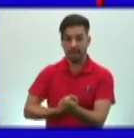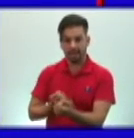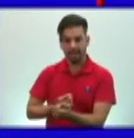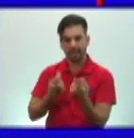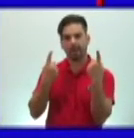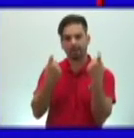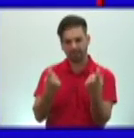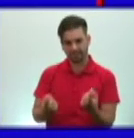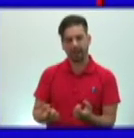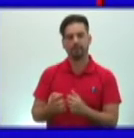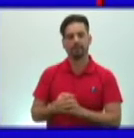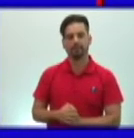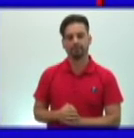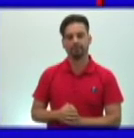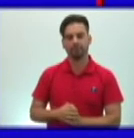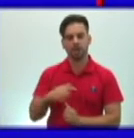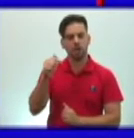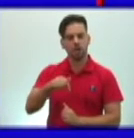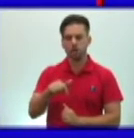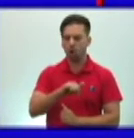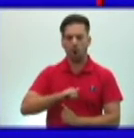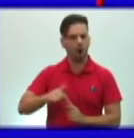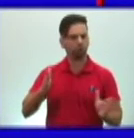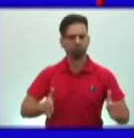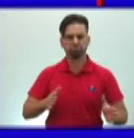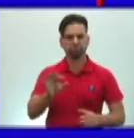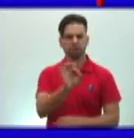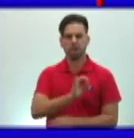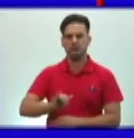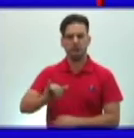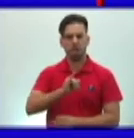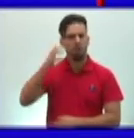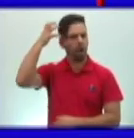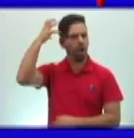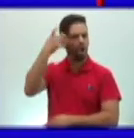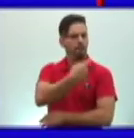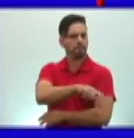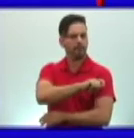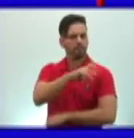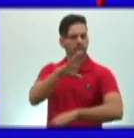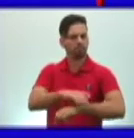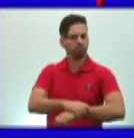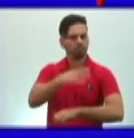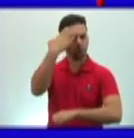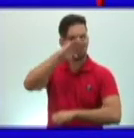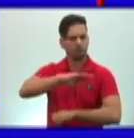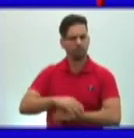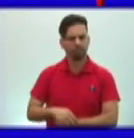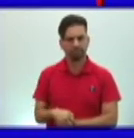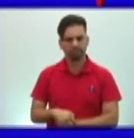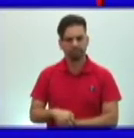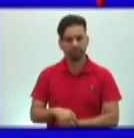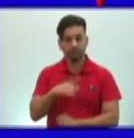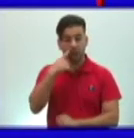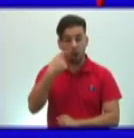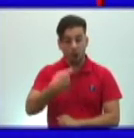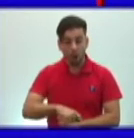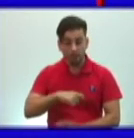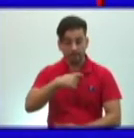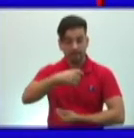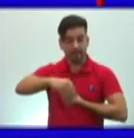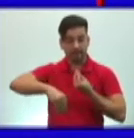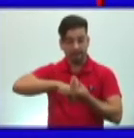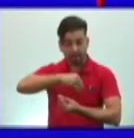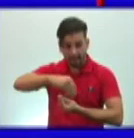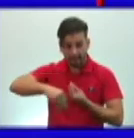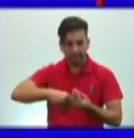todavía el colonialismo español en Cuba. Si los hombres no cambian las circunstancias, Fidel no se hubiera sobrepuesto